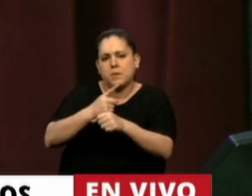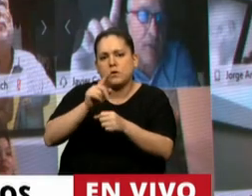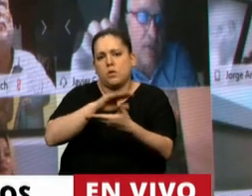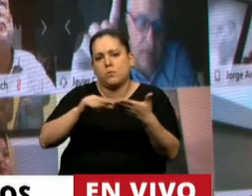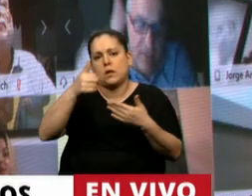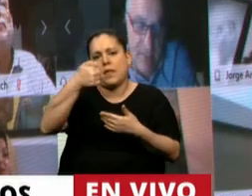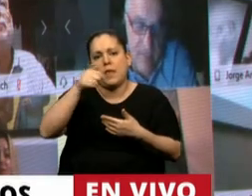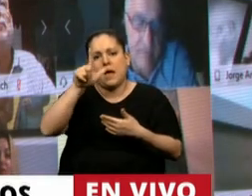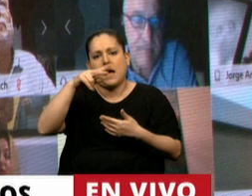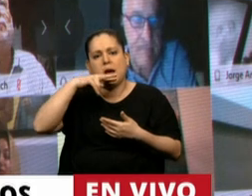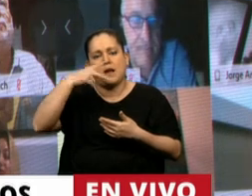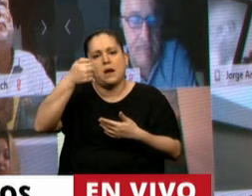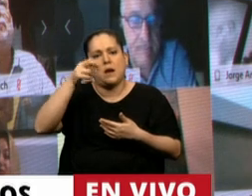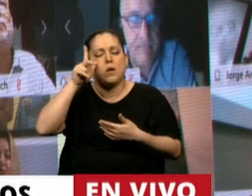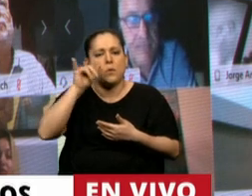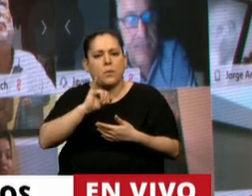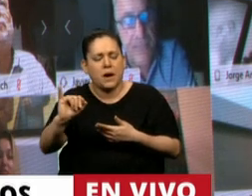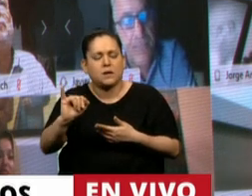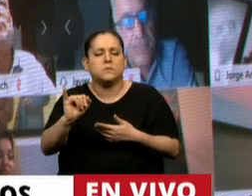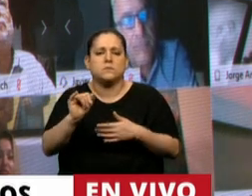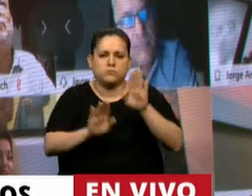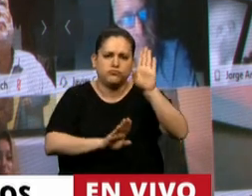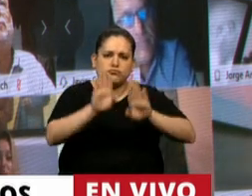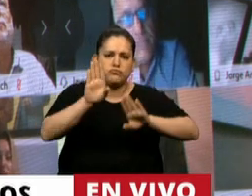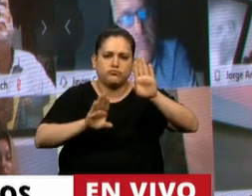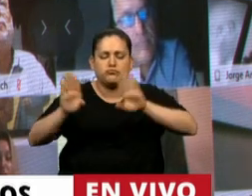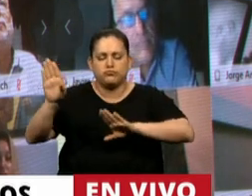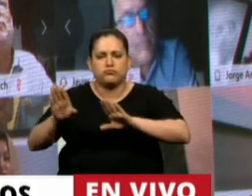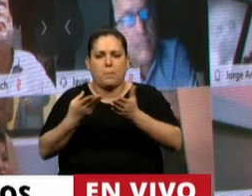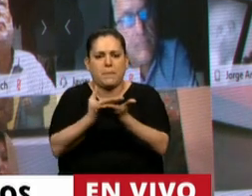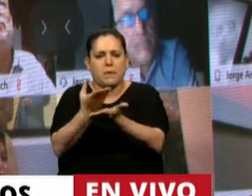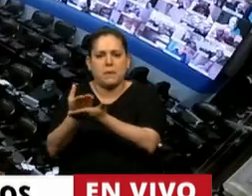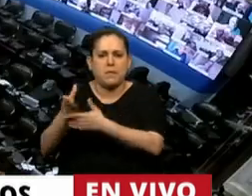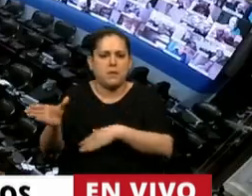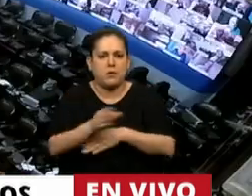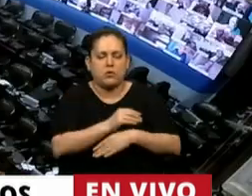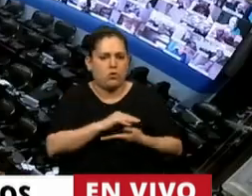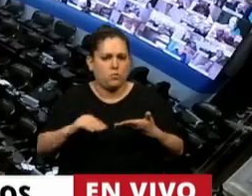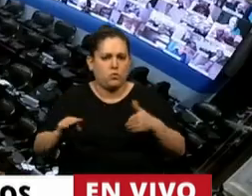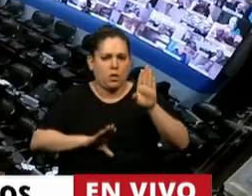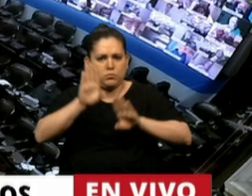presidente tambi Gracias presidente quiero pedir la palabra gracias